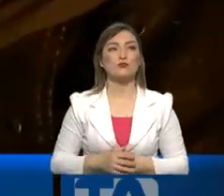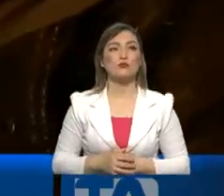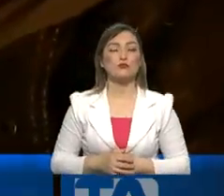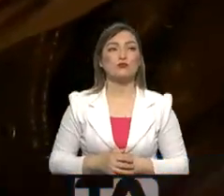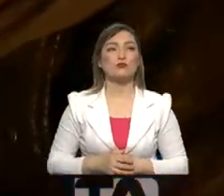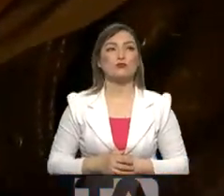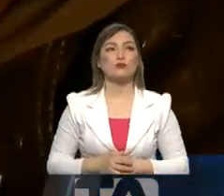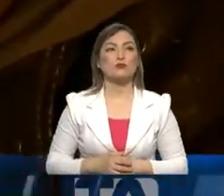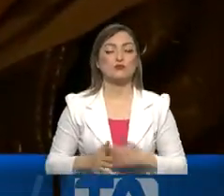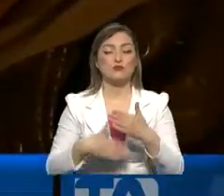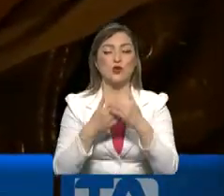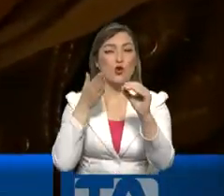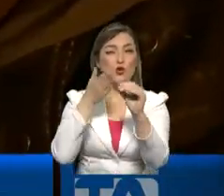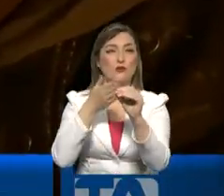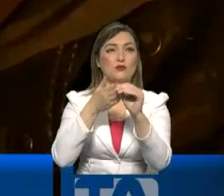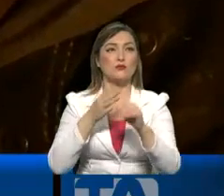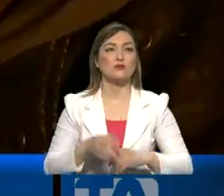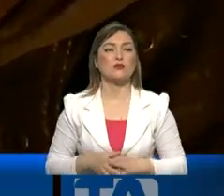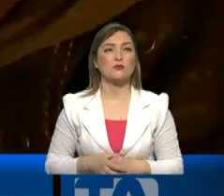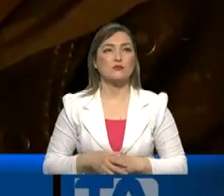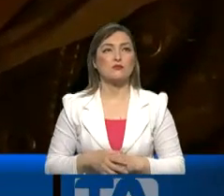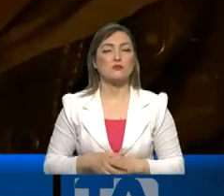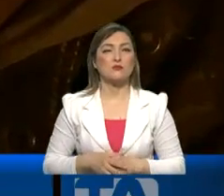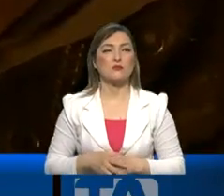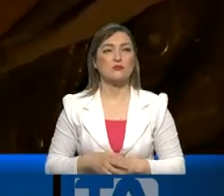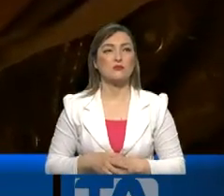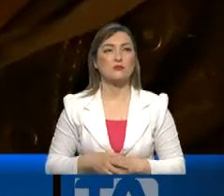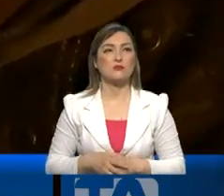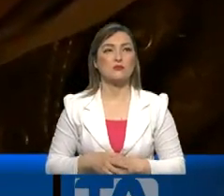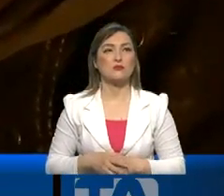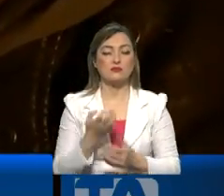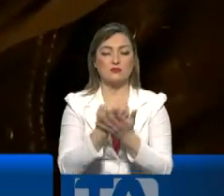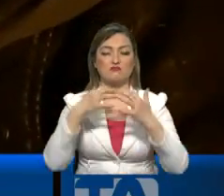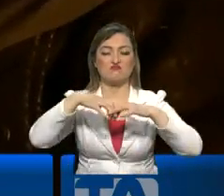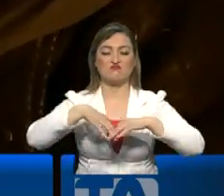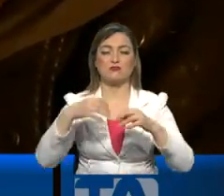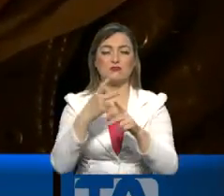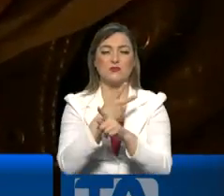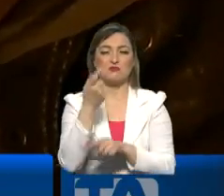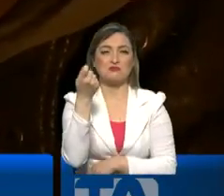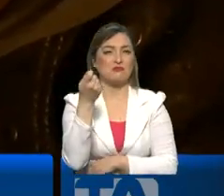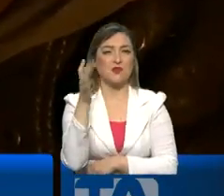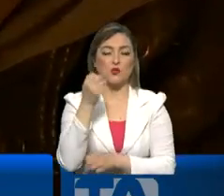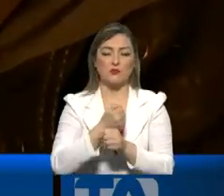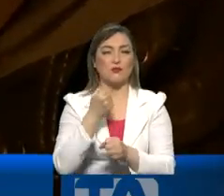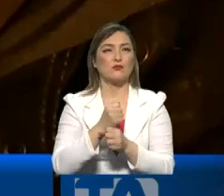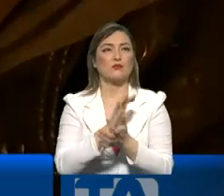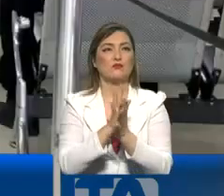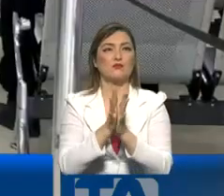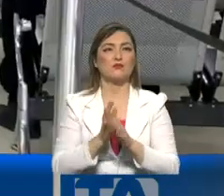con el mismo propósito aquí, ¿no? Que no, aquí estamos en crisis, ¿no? No hay plata, no hay